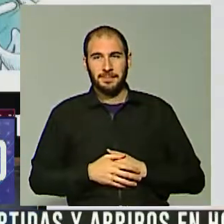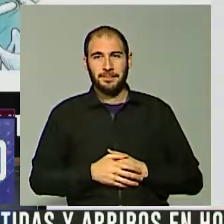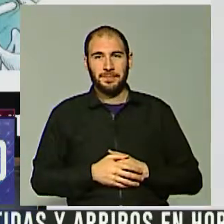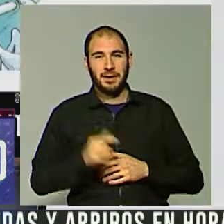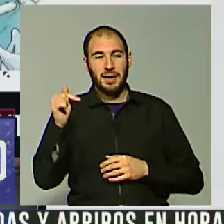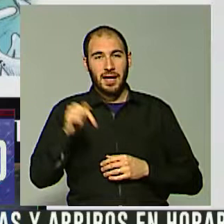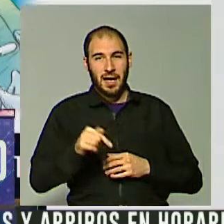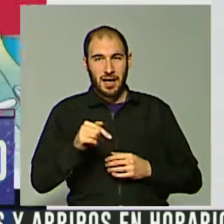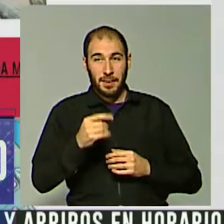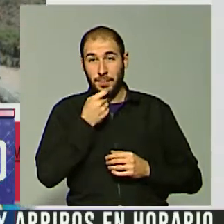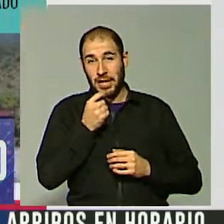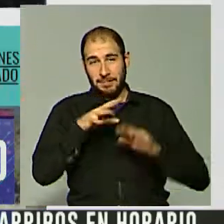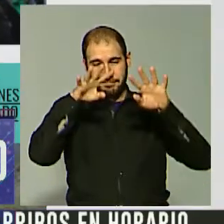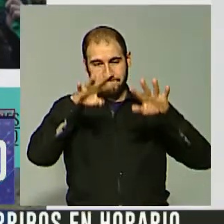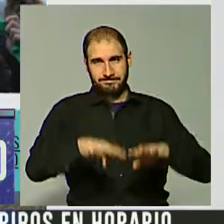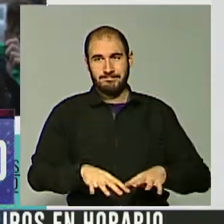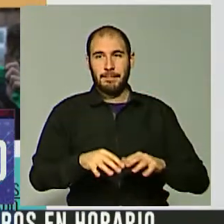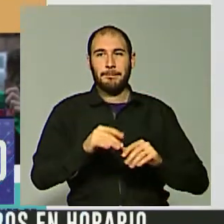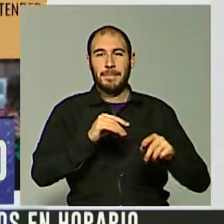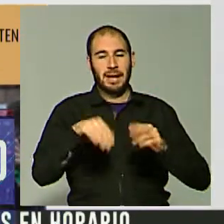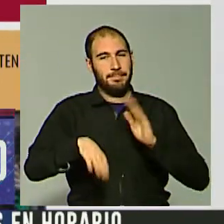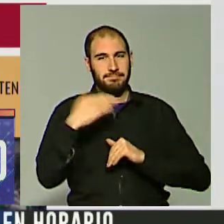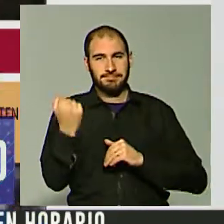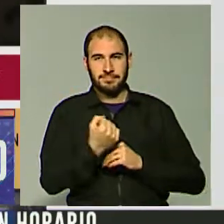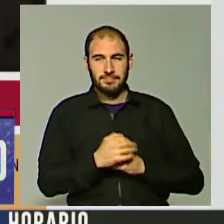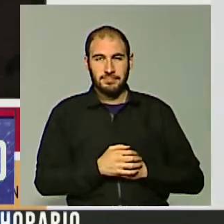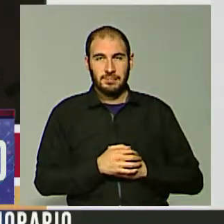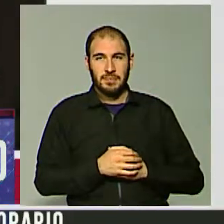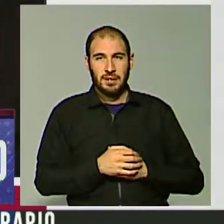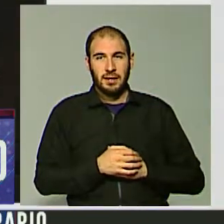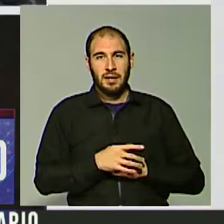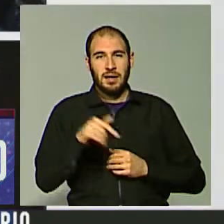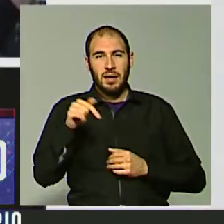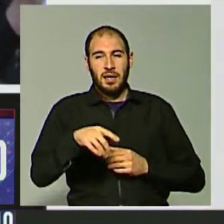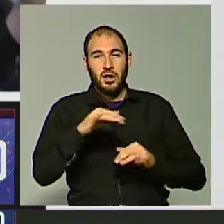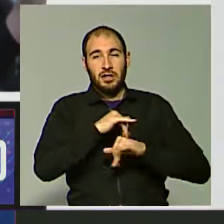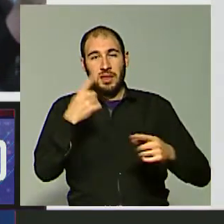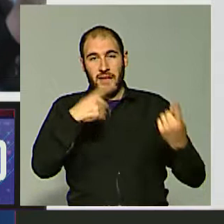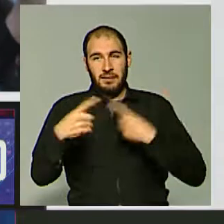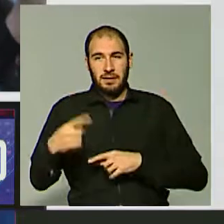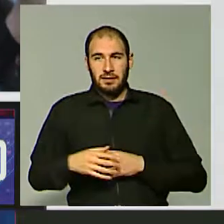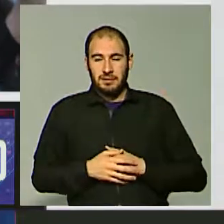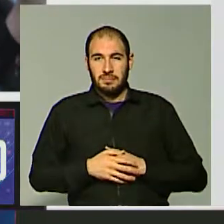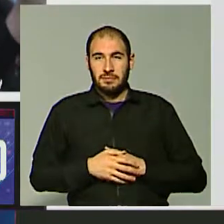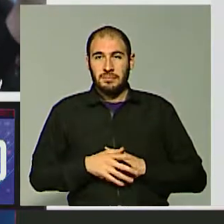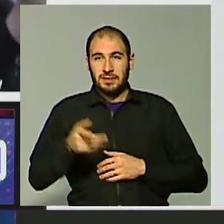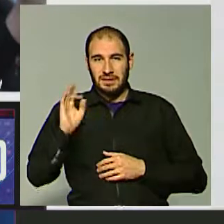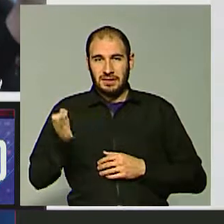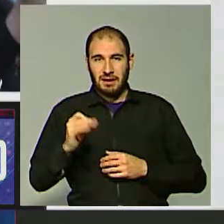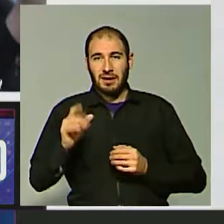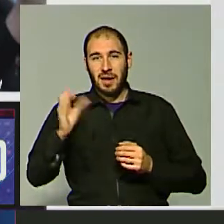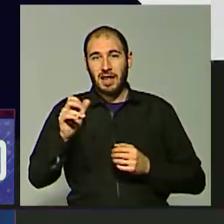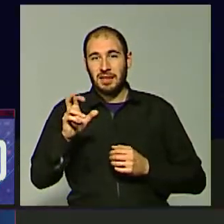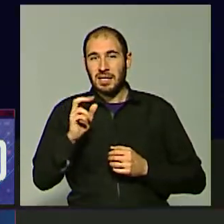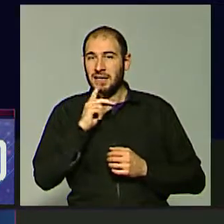www.unidiversidad.com.ar. Ahí tenemos, por ejemplo, nuestra página principal y las distintas noticias que te puedes encontrar. Bueno, ya saben que estamos en el canal